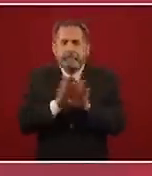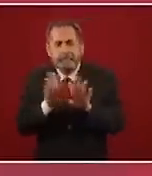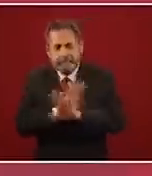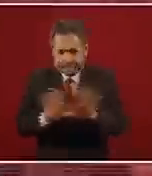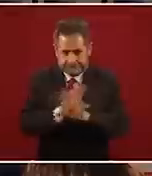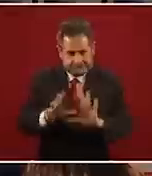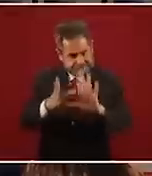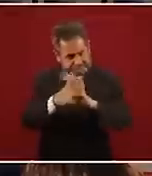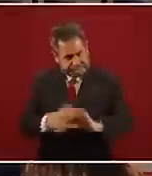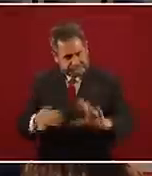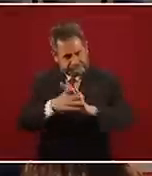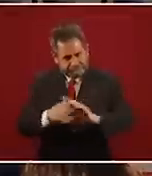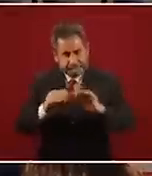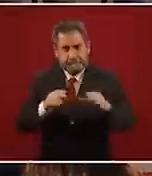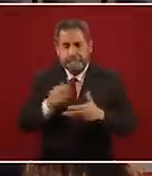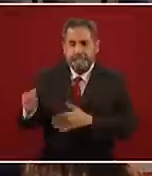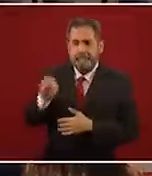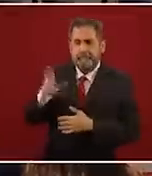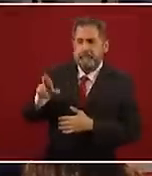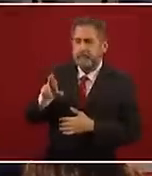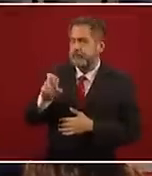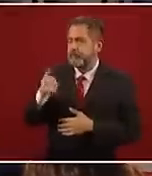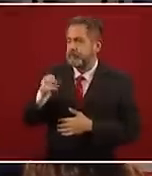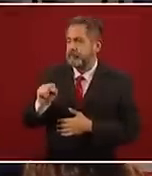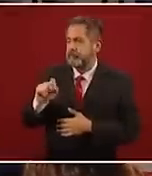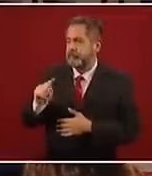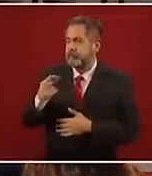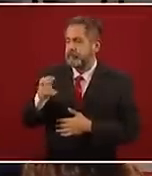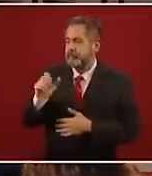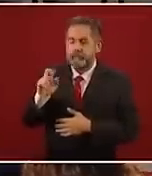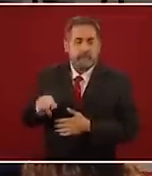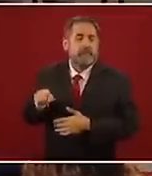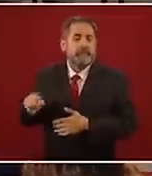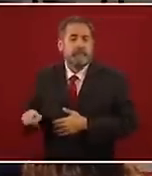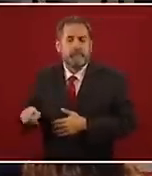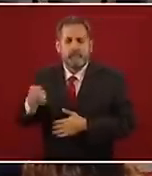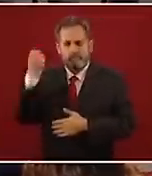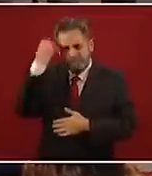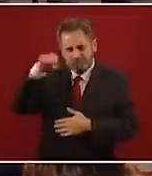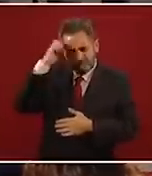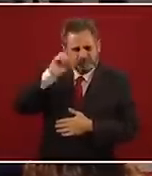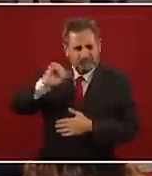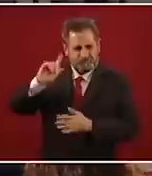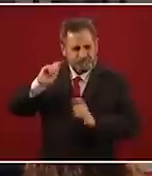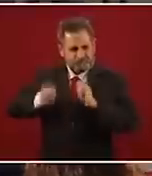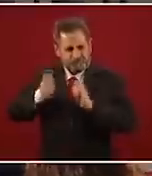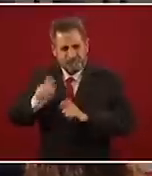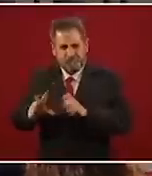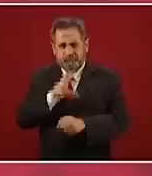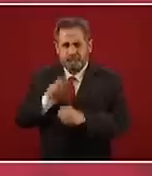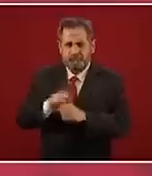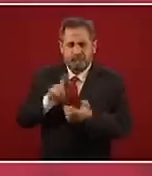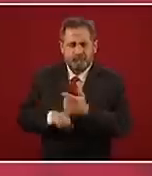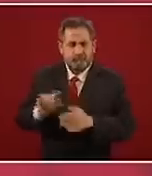duda, me gustaría que el doctor Gustavo Reyes Terán, que es un experto, un especialista, un hombre